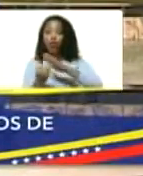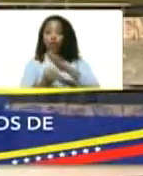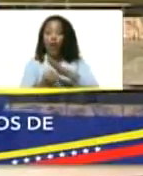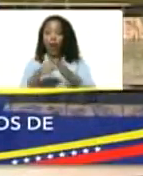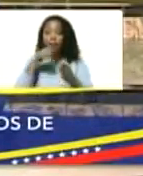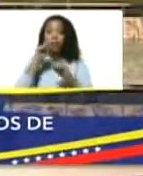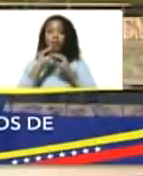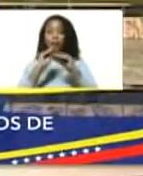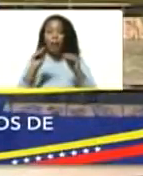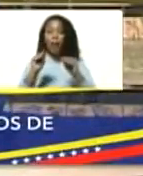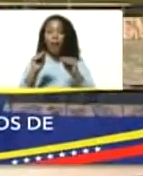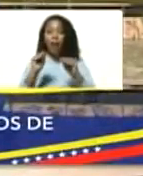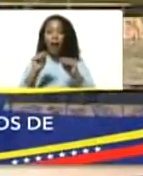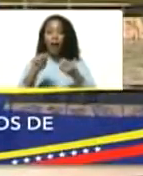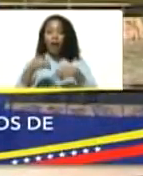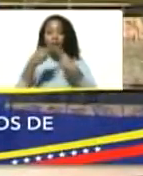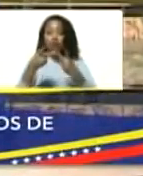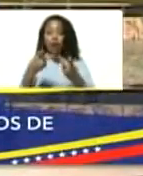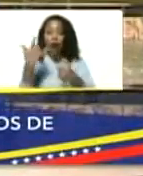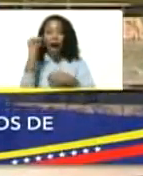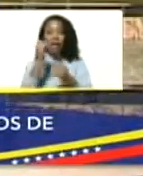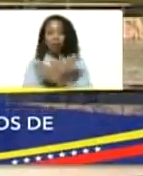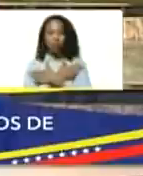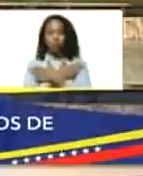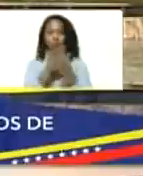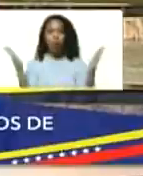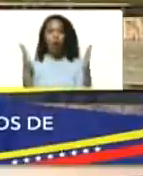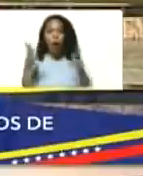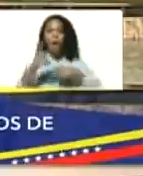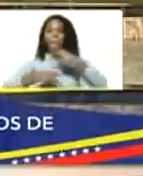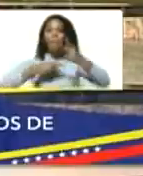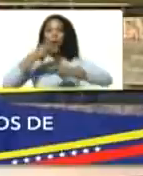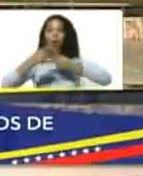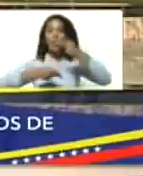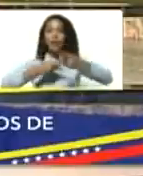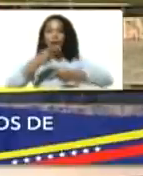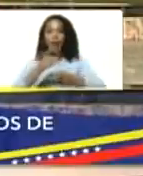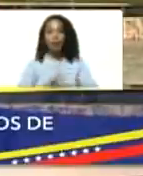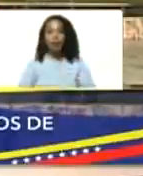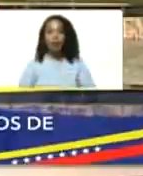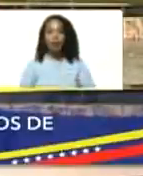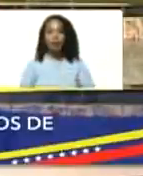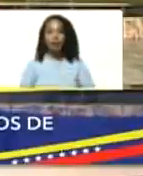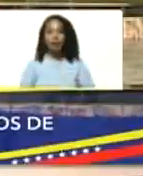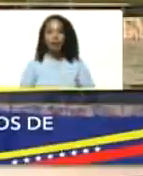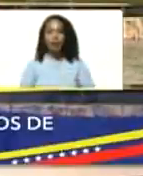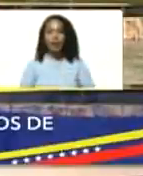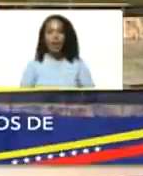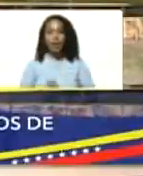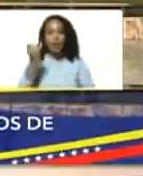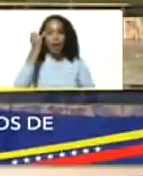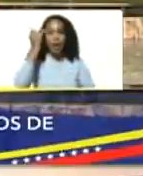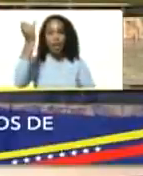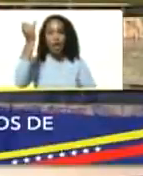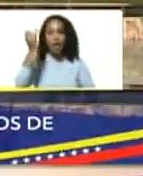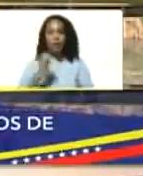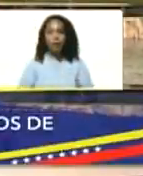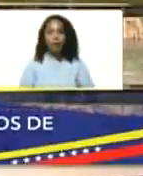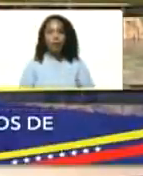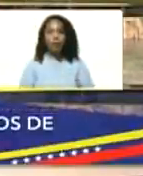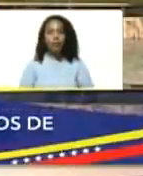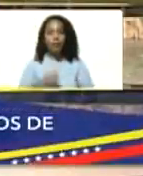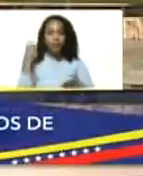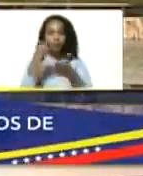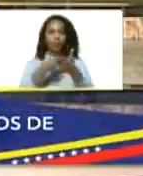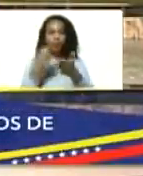multilaterales están al servicio de la política de la ideología de la